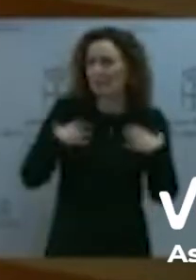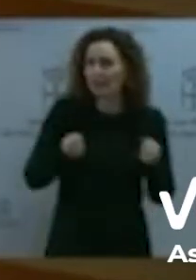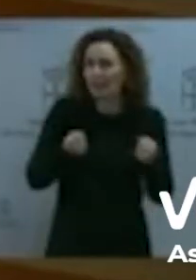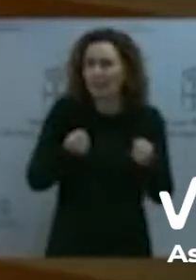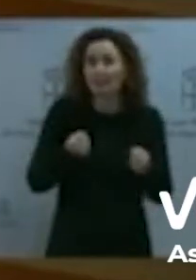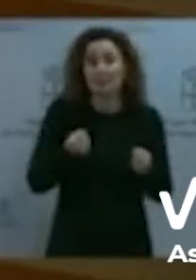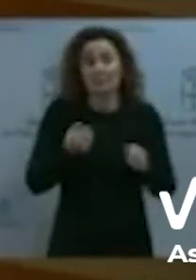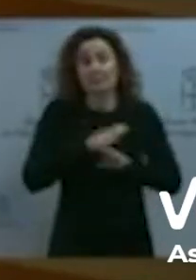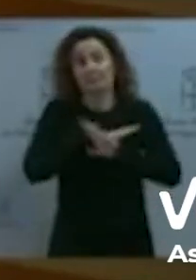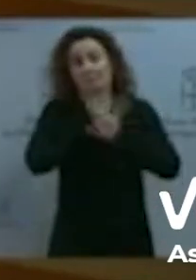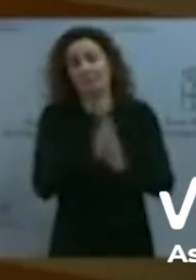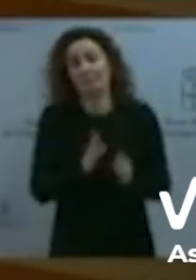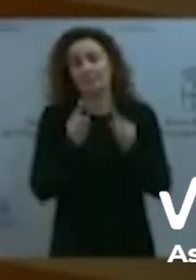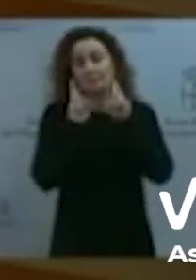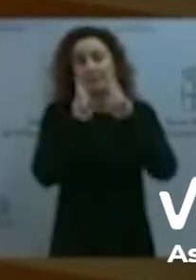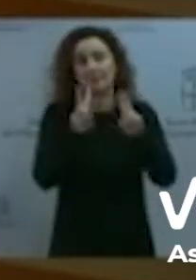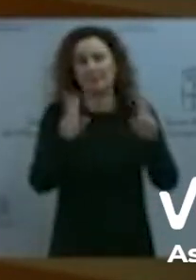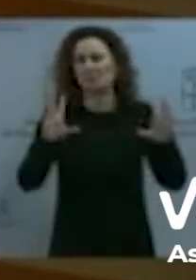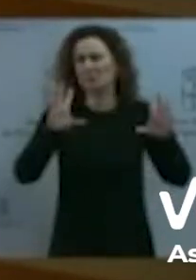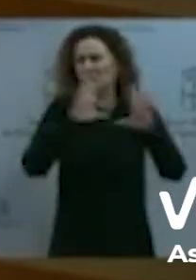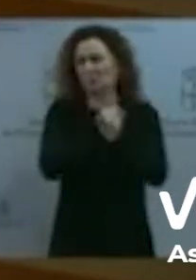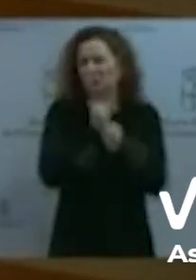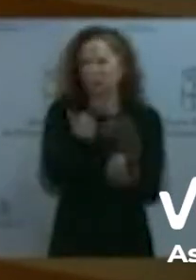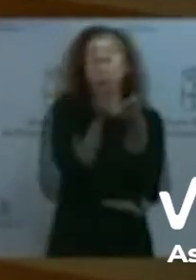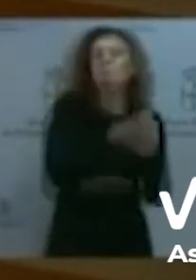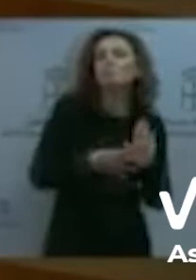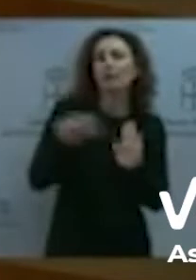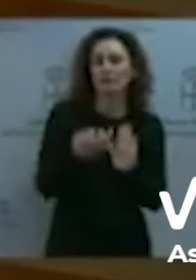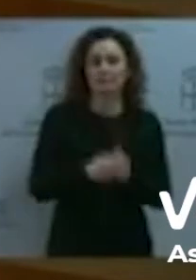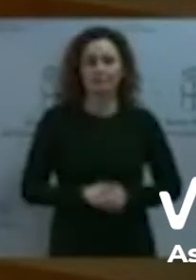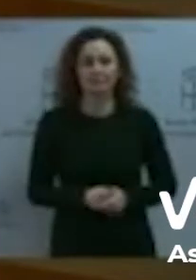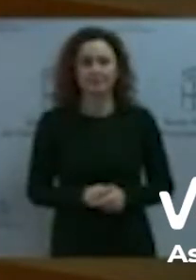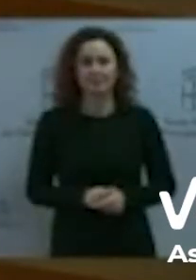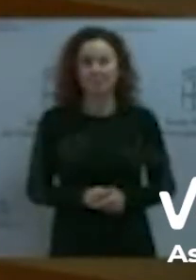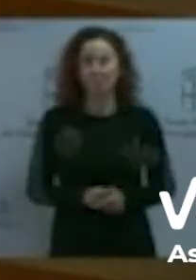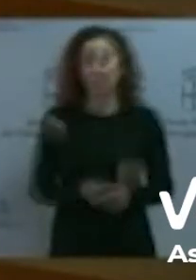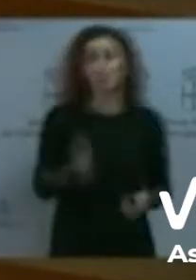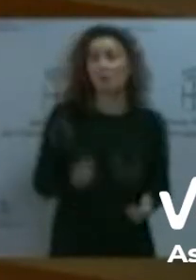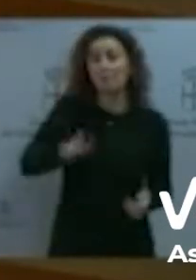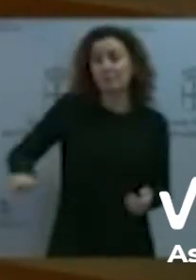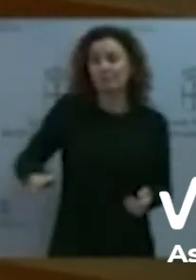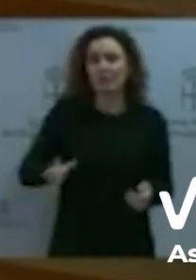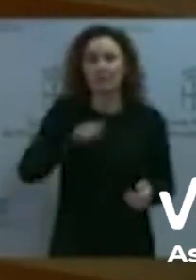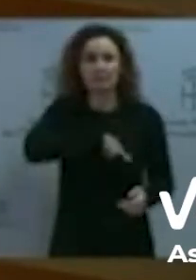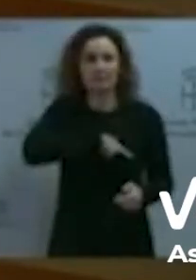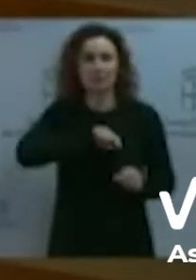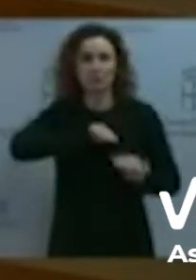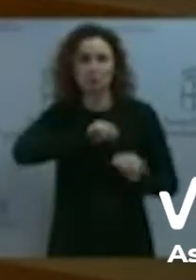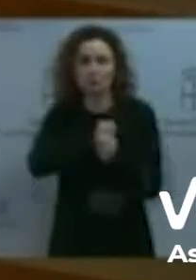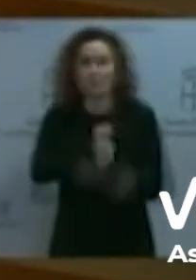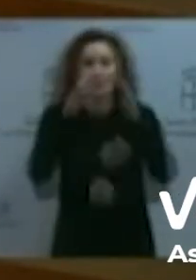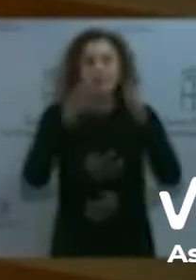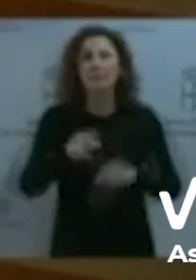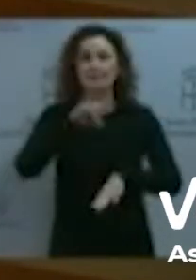solo se necesita saber a ciencia cierta con lo que se cuenta. Unos profesionales desesperados, una vergonzosa ausencia de medios